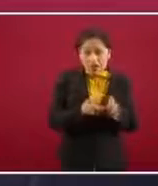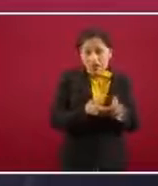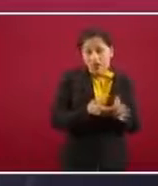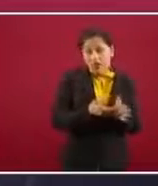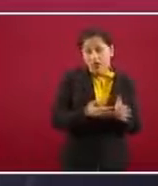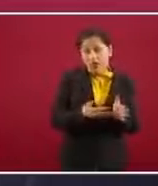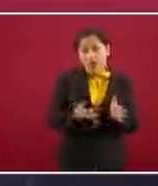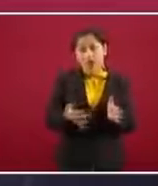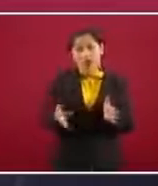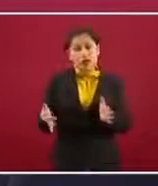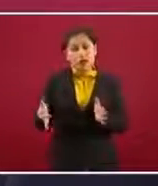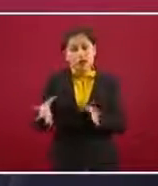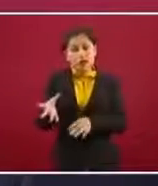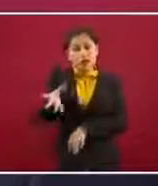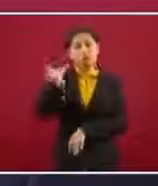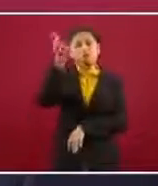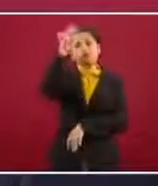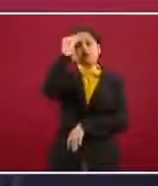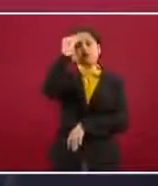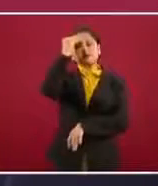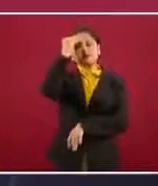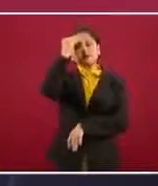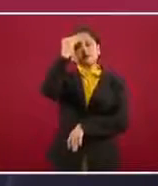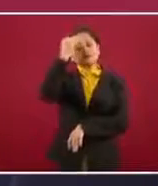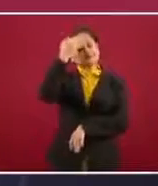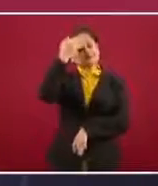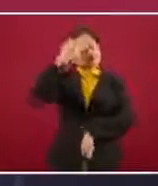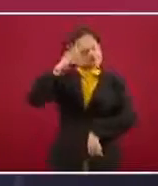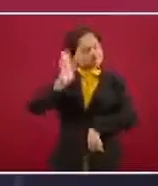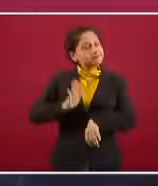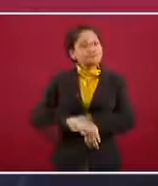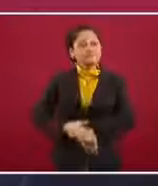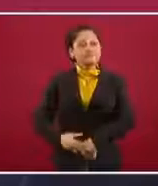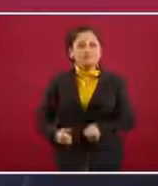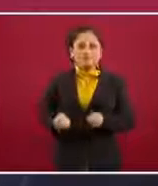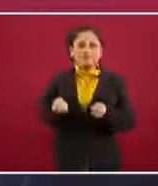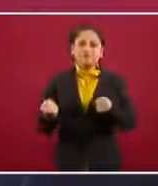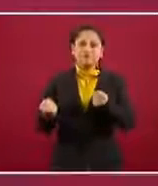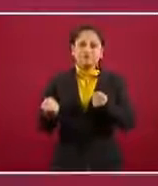porque en momentos de crisis es cuando